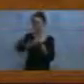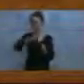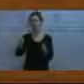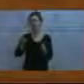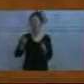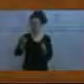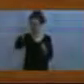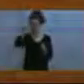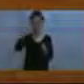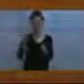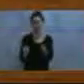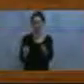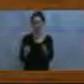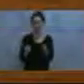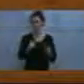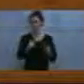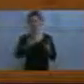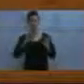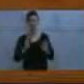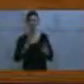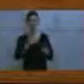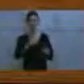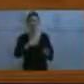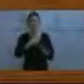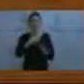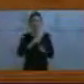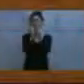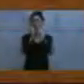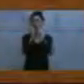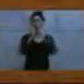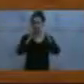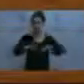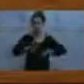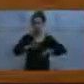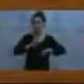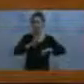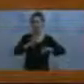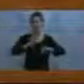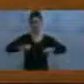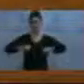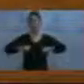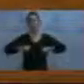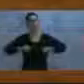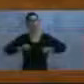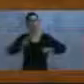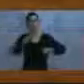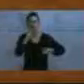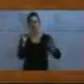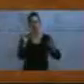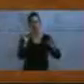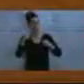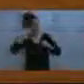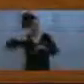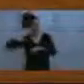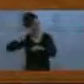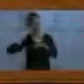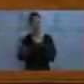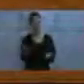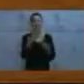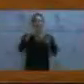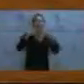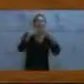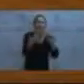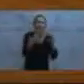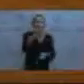hubo, pero no soy yo la destinataria ni de ese acuerdo ni de ese pacto. Pero voy a decirles más, y agradezco la presencia